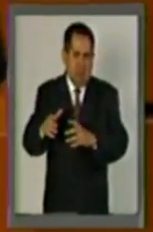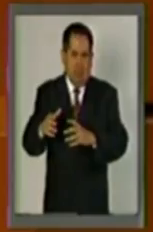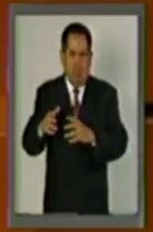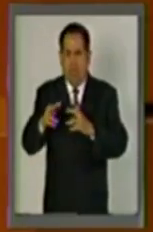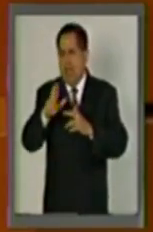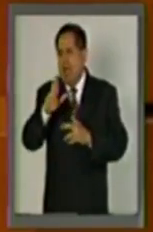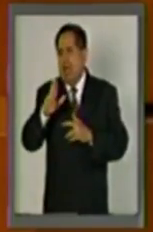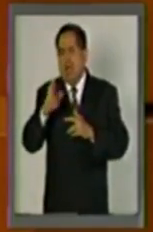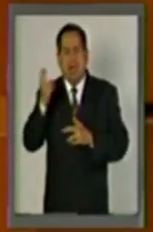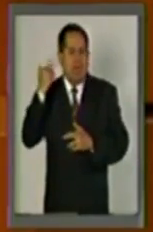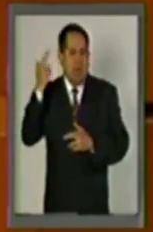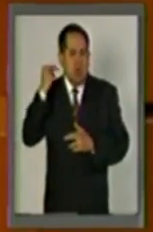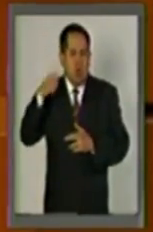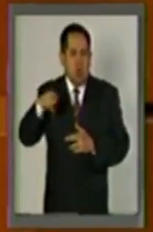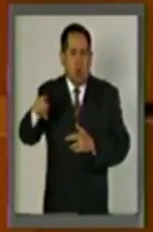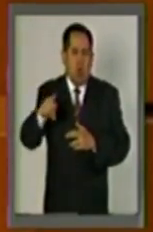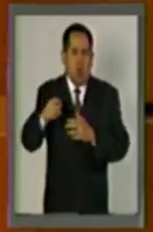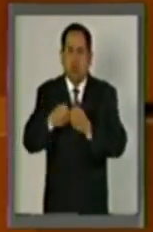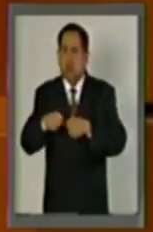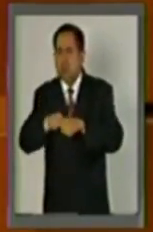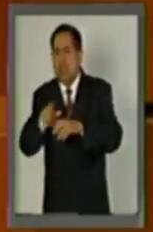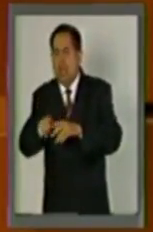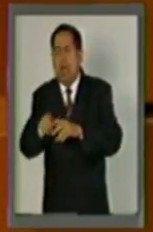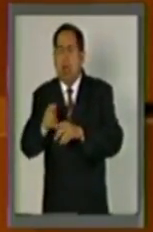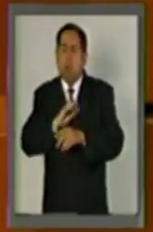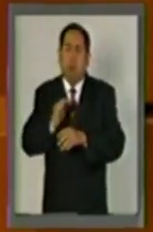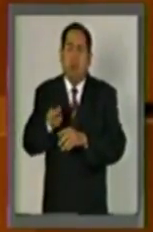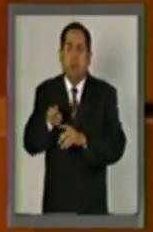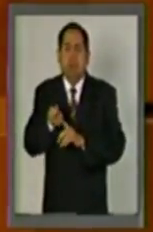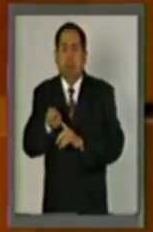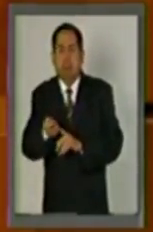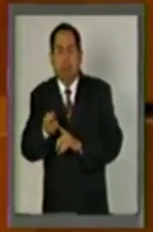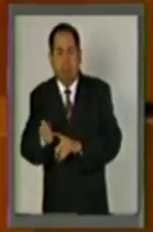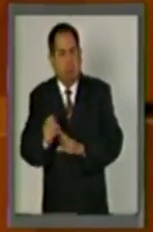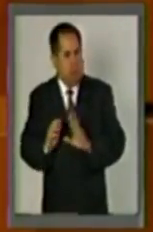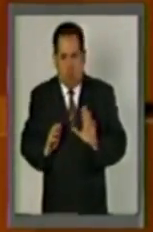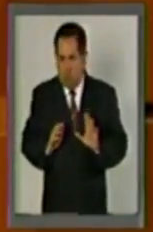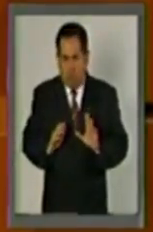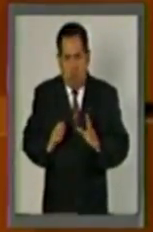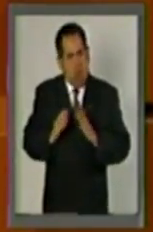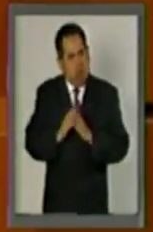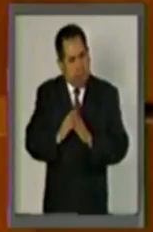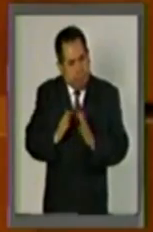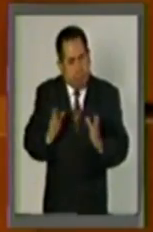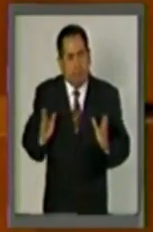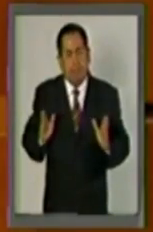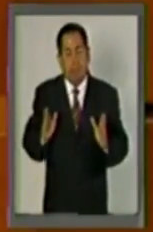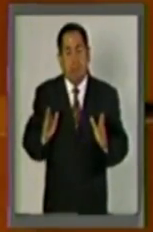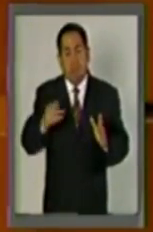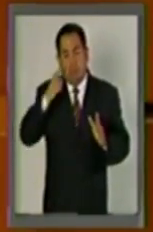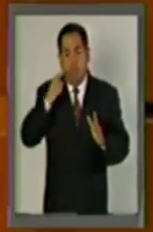de las llamadas radios de carácter social se puedan utilizar quienes pues